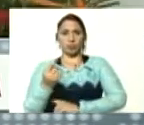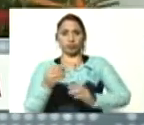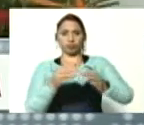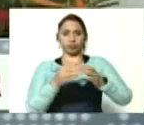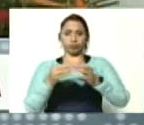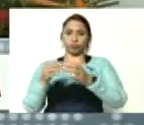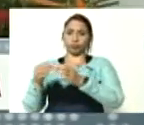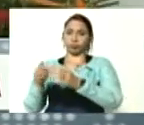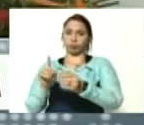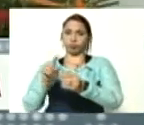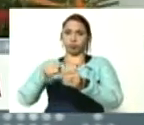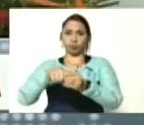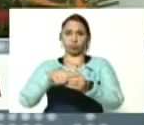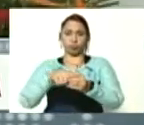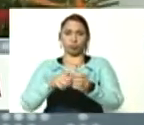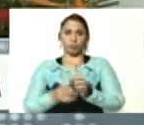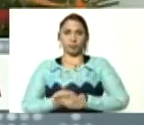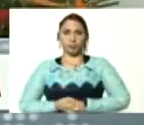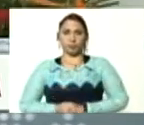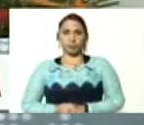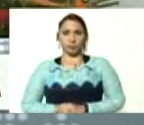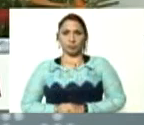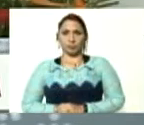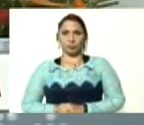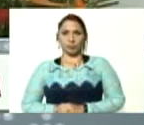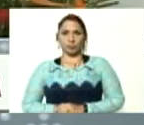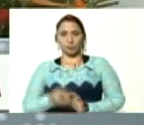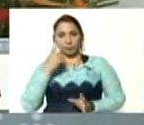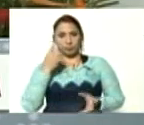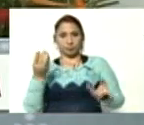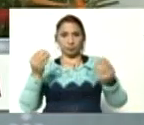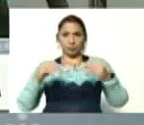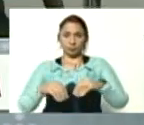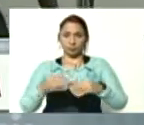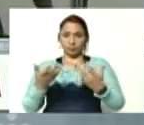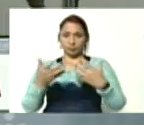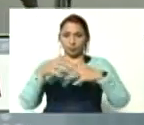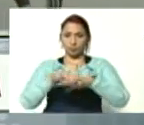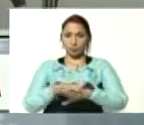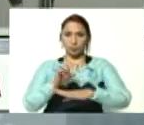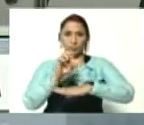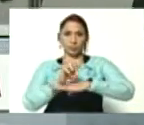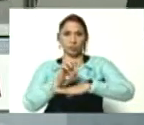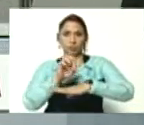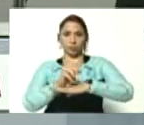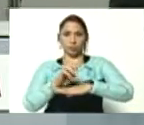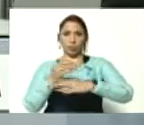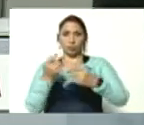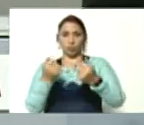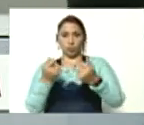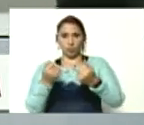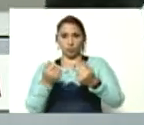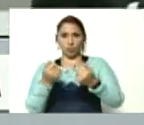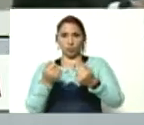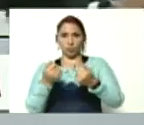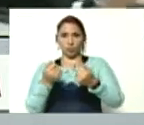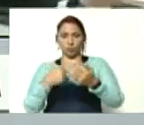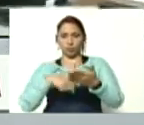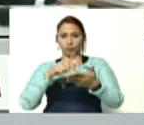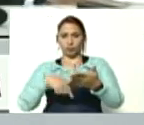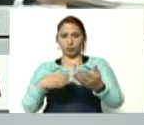que forman parte del convenio de integración económica suscrito por